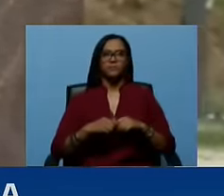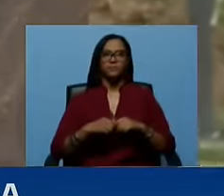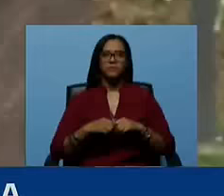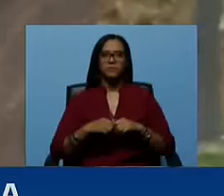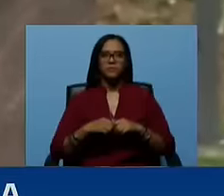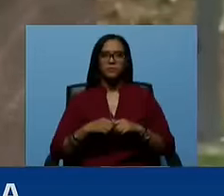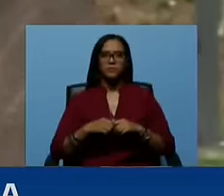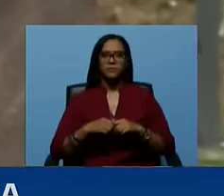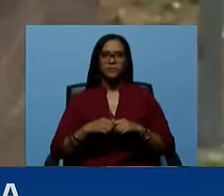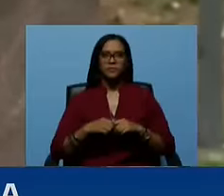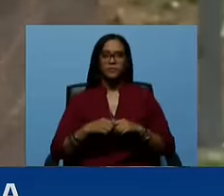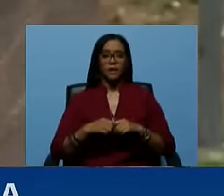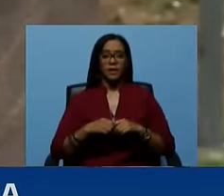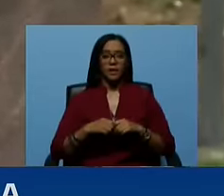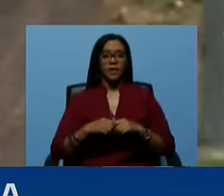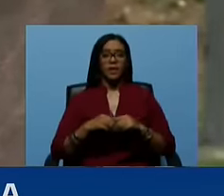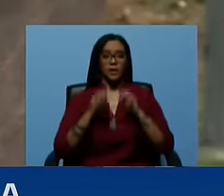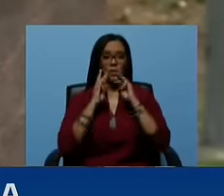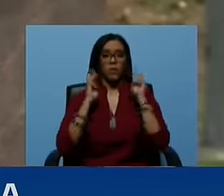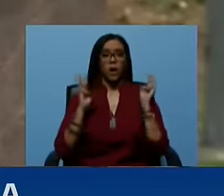Y vaya que nos preparó.